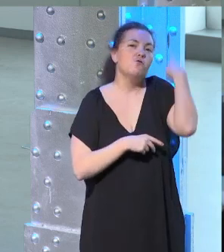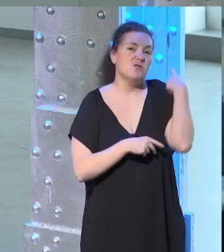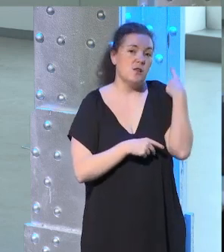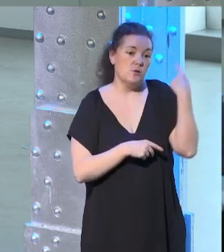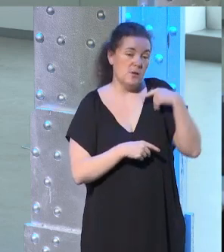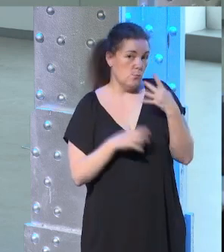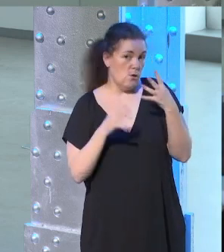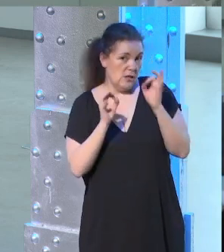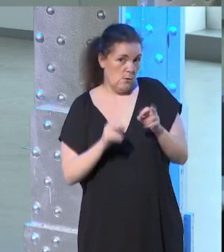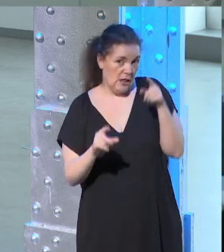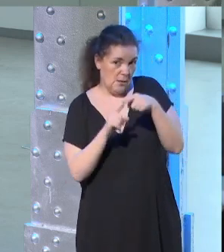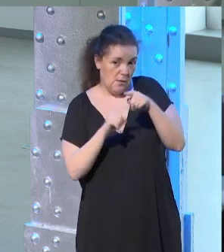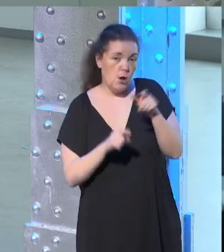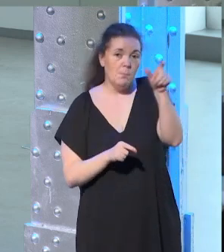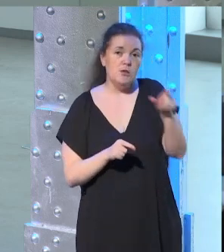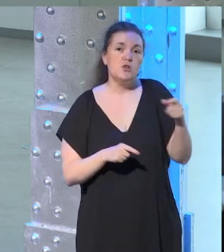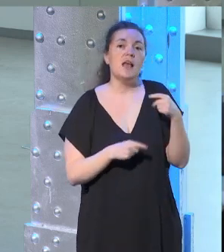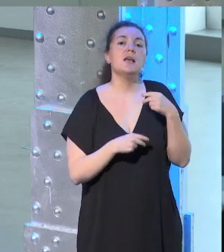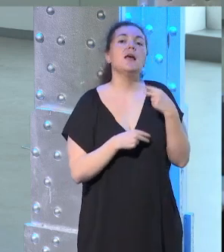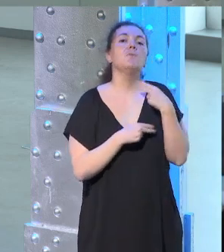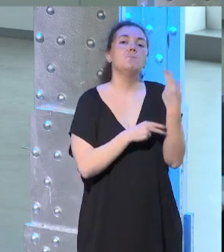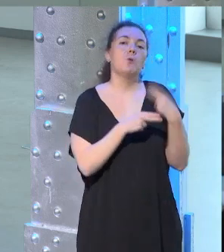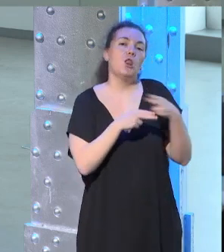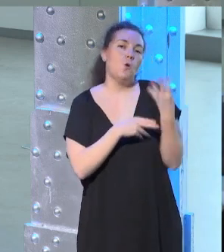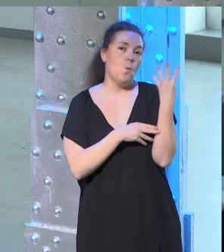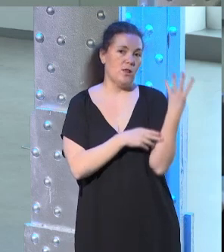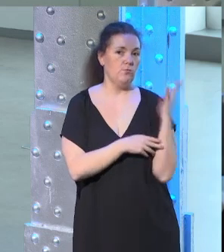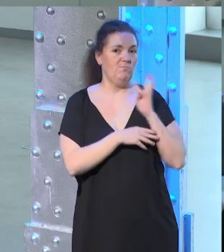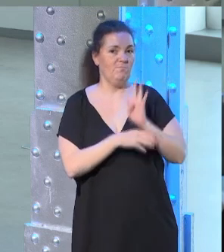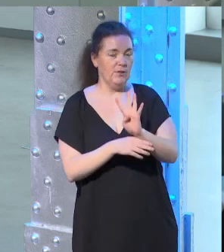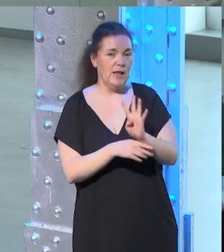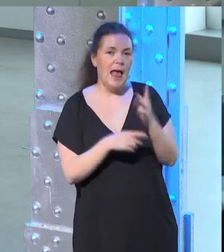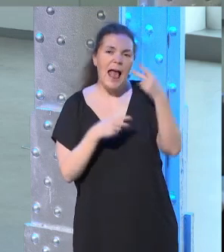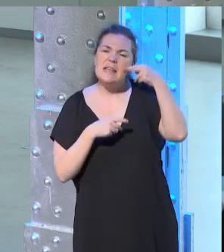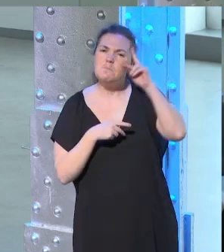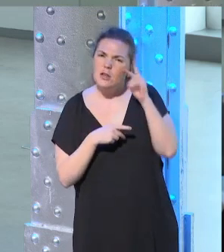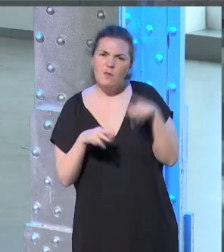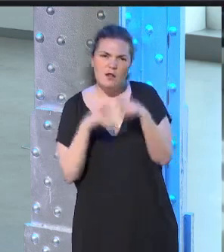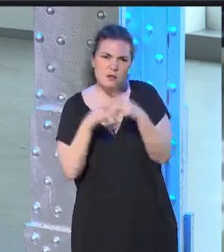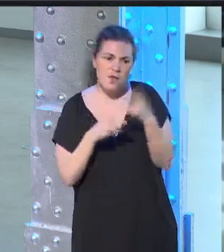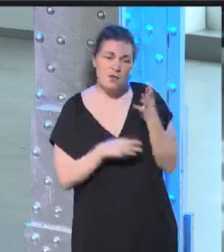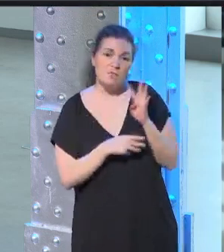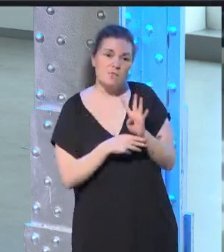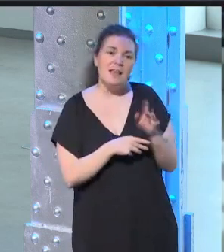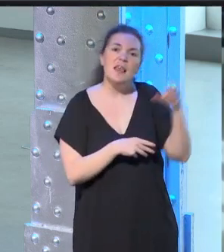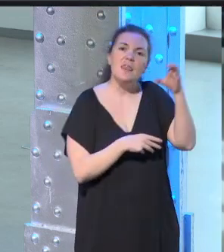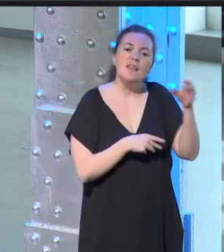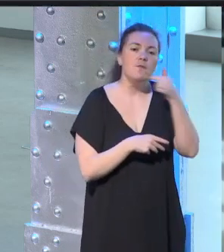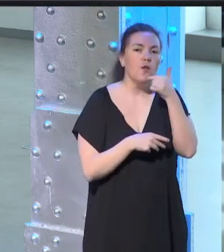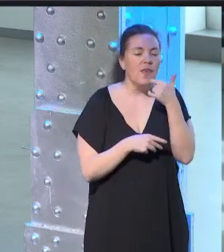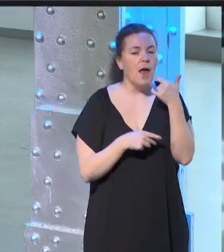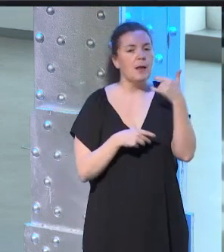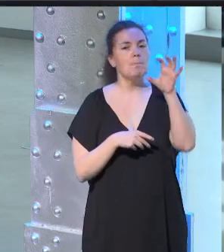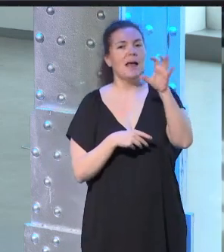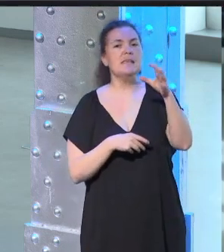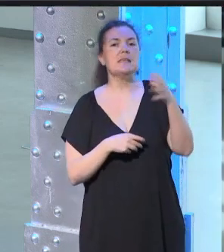mismo esquema de hoy, 4 representantes políticos, 4 expertos de la sociedad, dijo un científico, no es que investiguen los